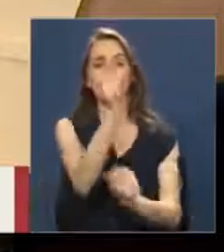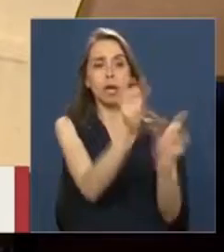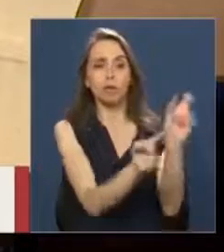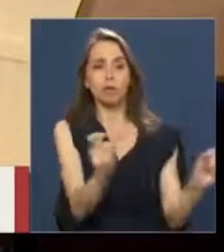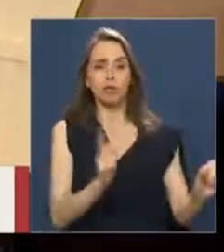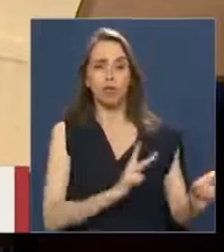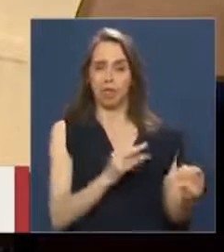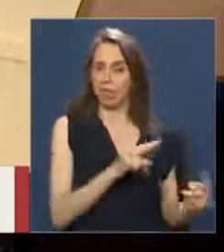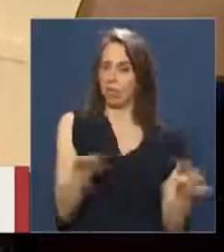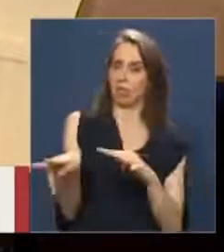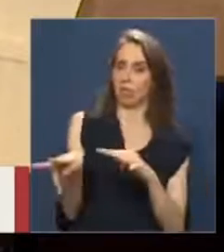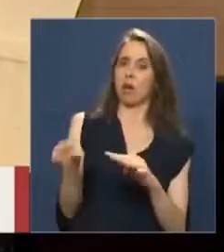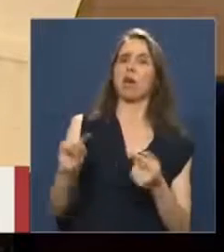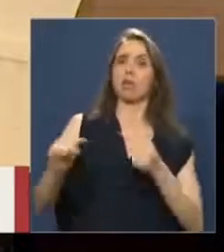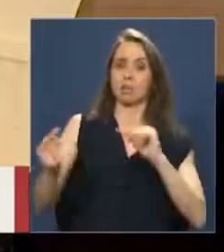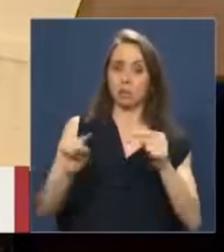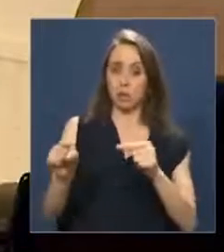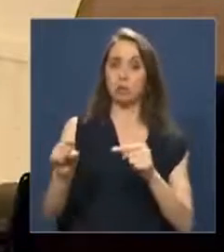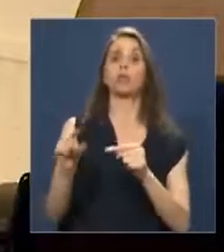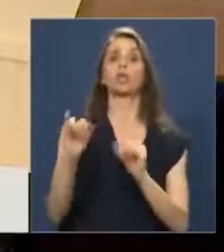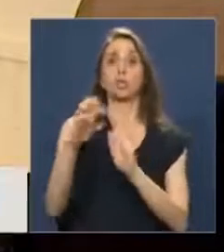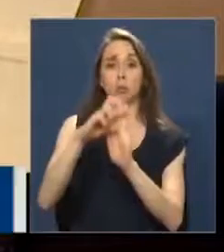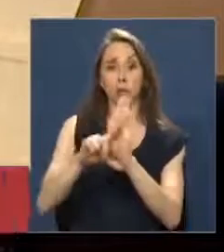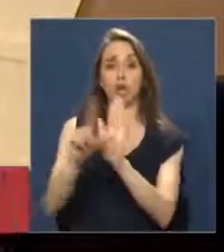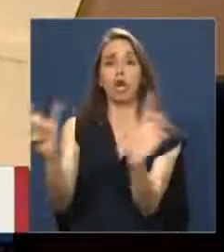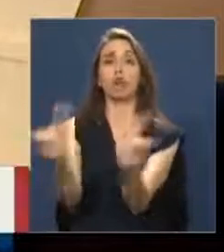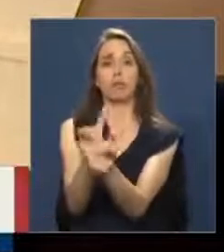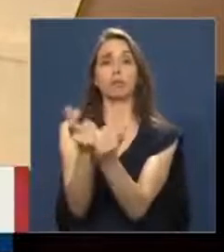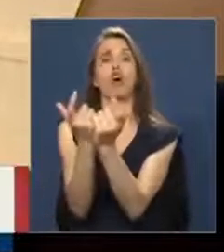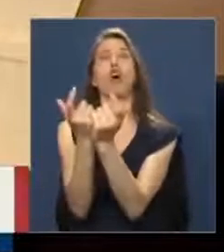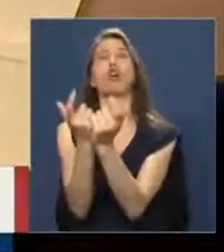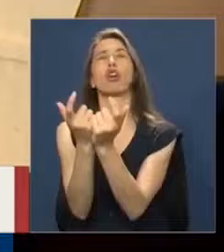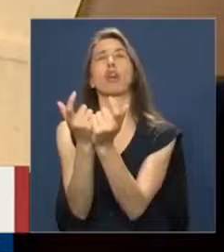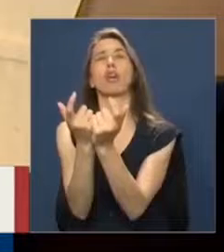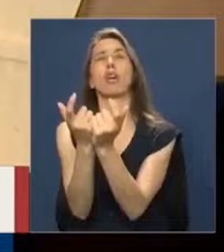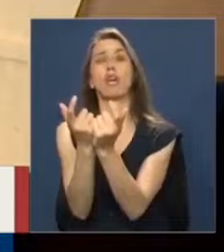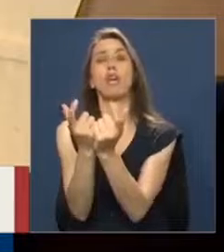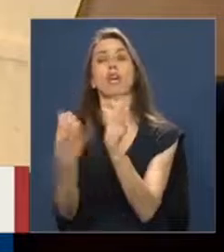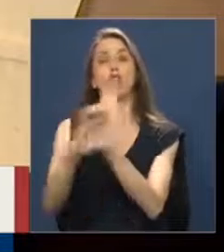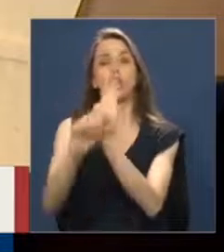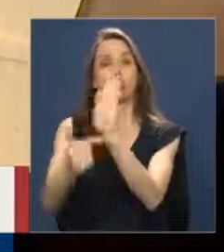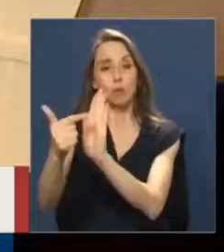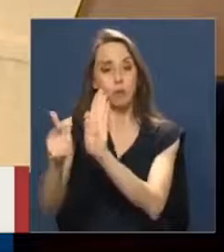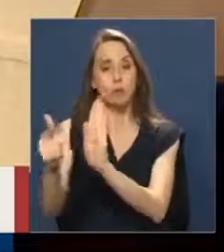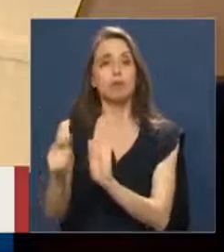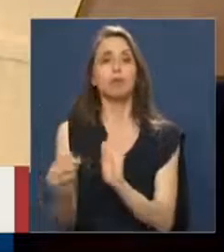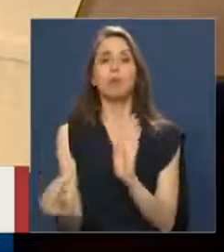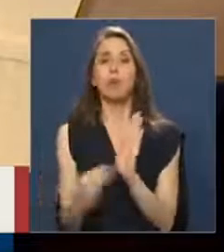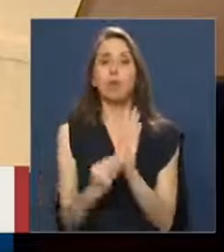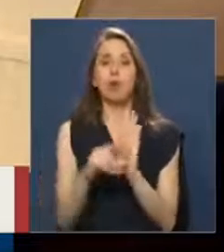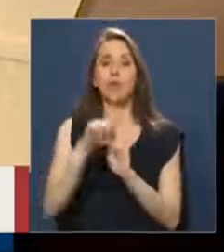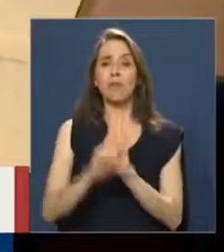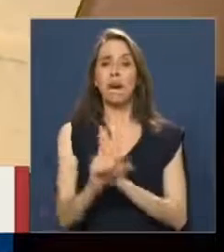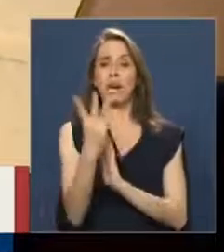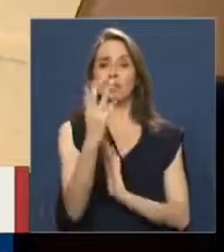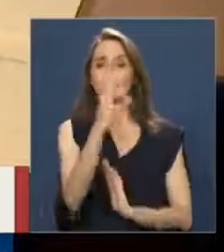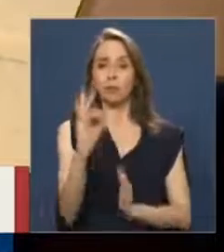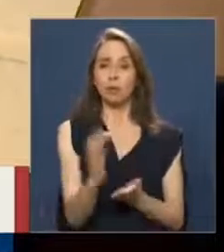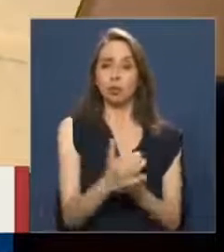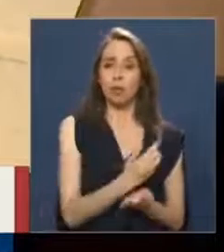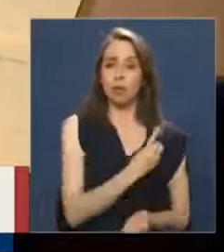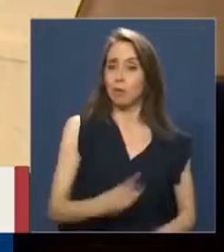gente. Nosotros sabemos que esto se está discutiendo en la Comisión de Constitución, pero creemos que un 30% como lo que se ha propuesto de rebaja